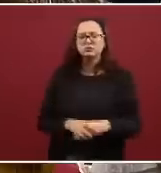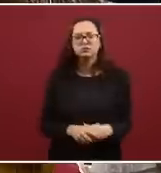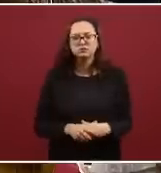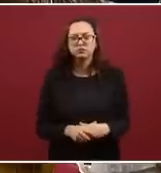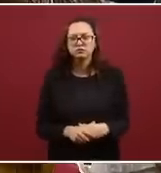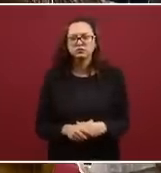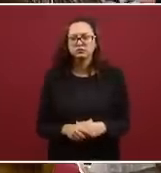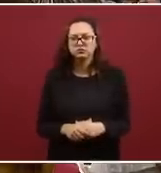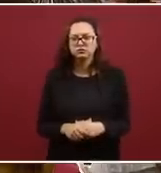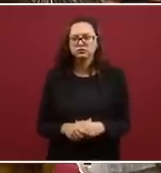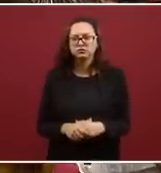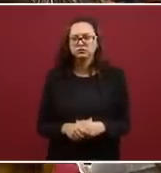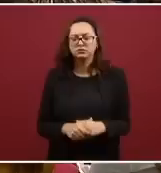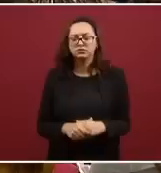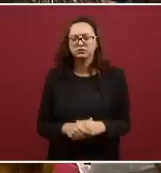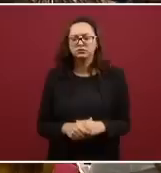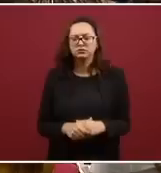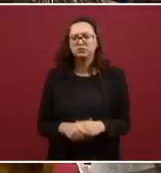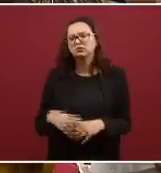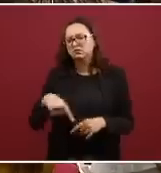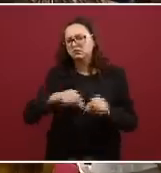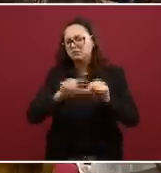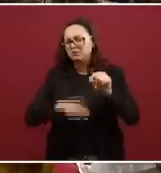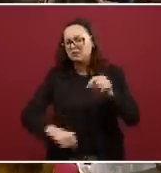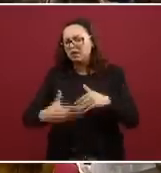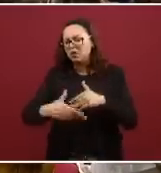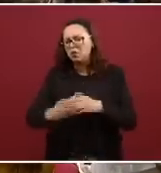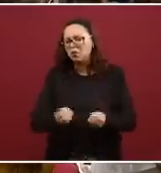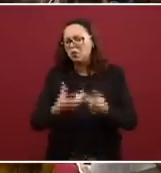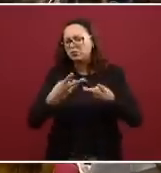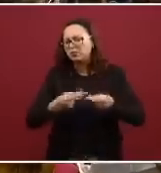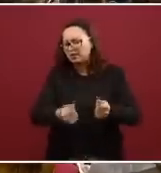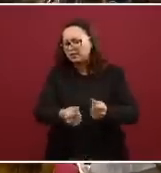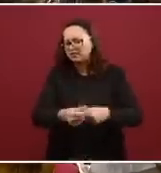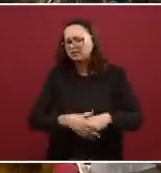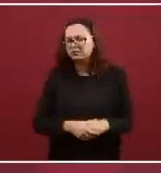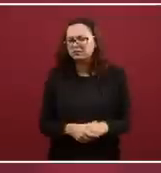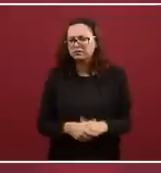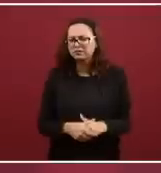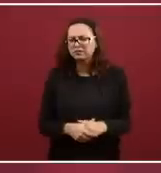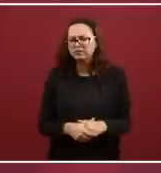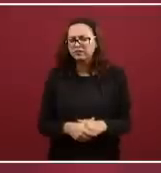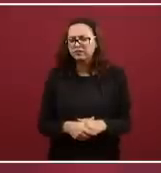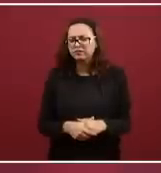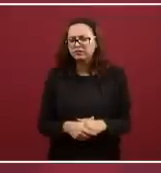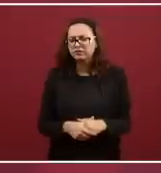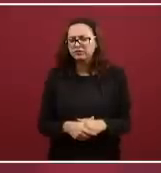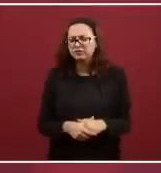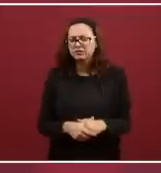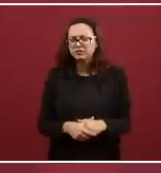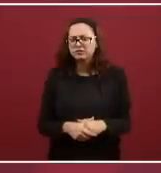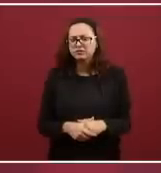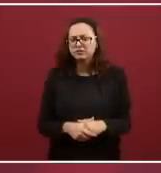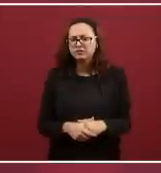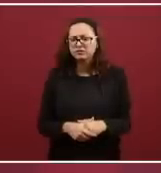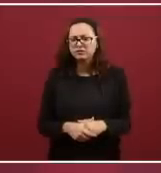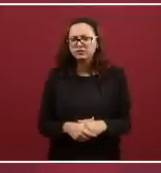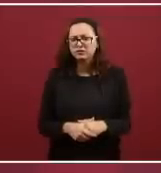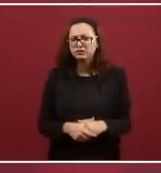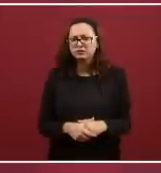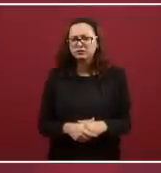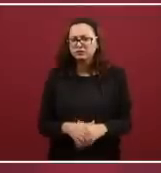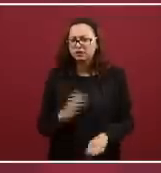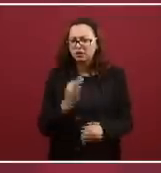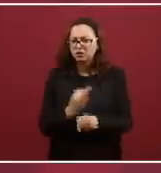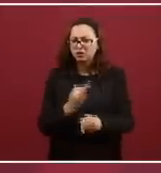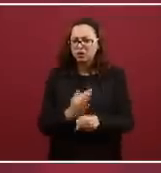ustedes cuánto estarían destinando aqui en mexico perdón si ahorita entonces los